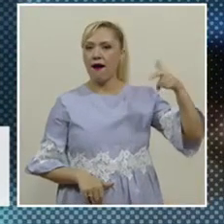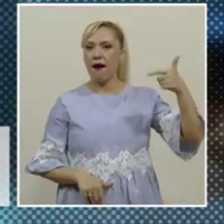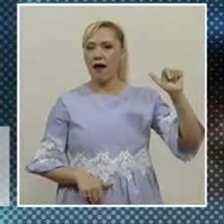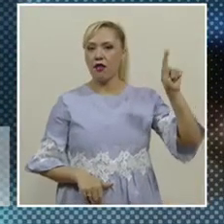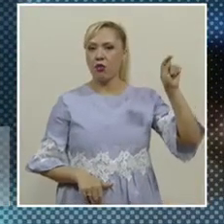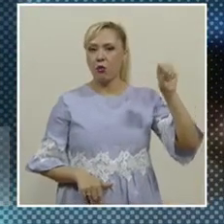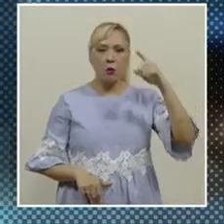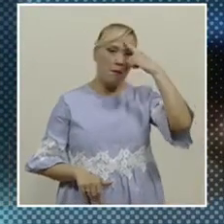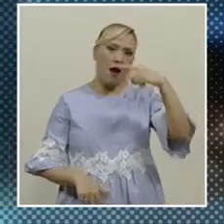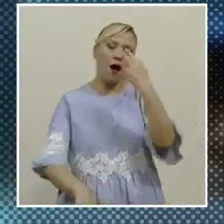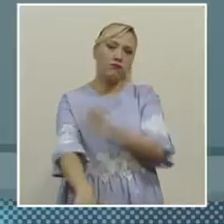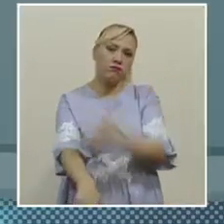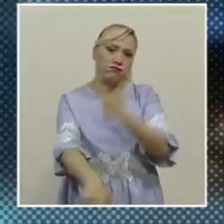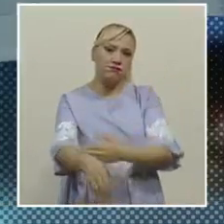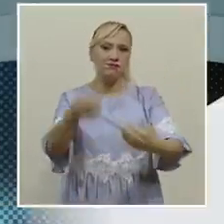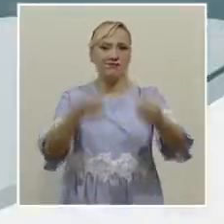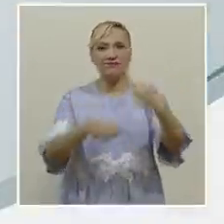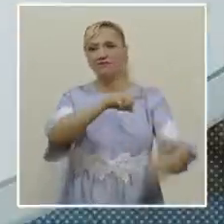procedimientos judiciales a la población.